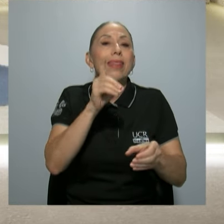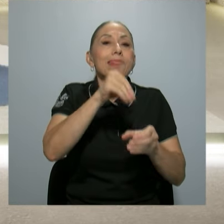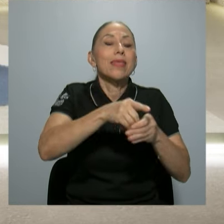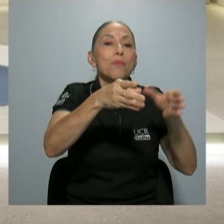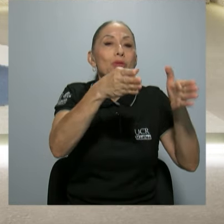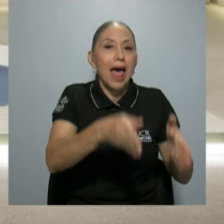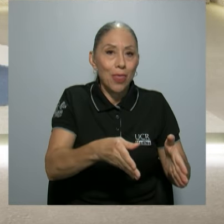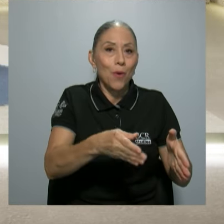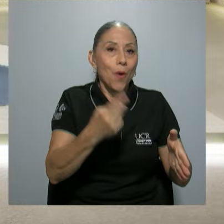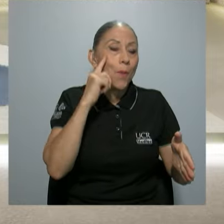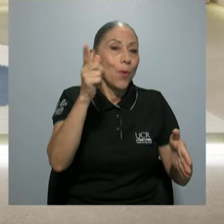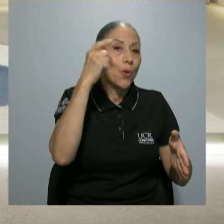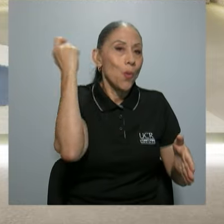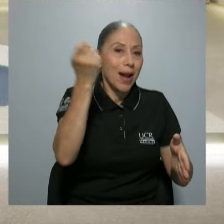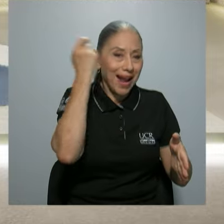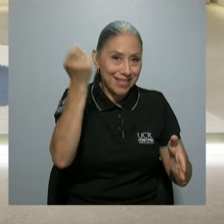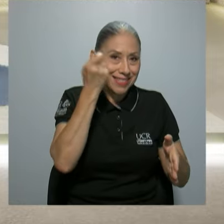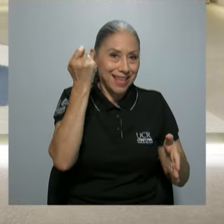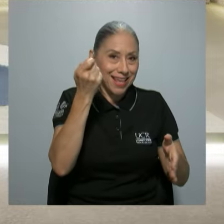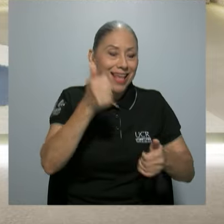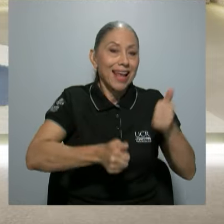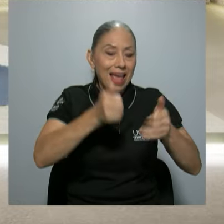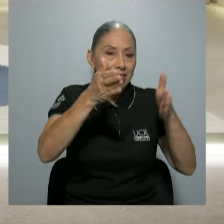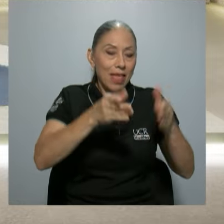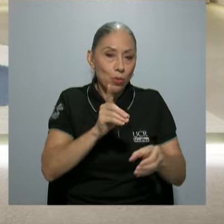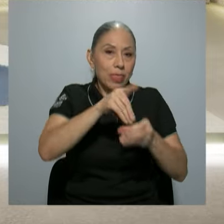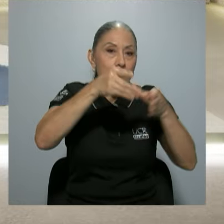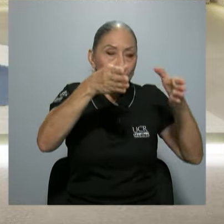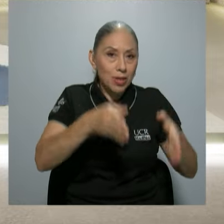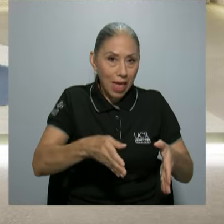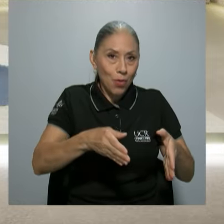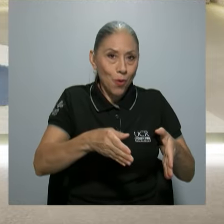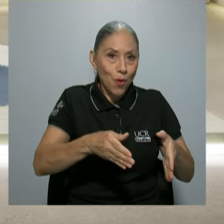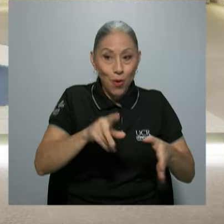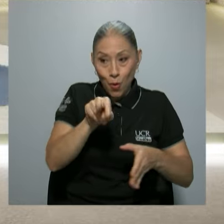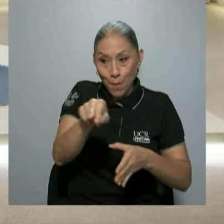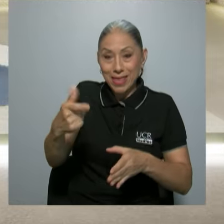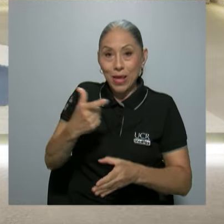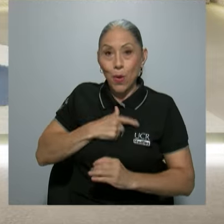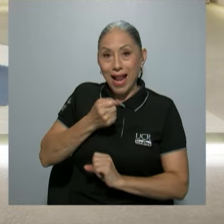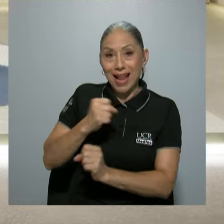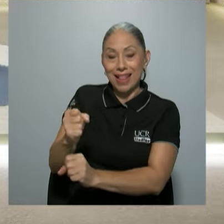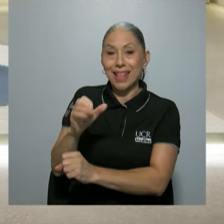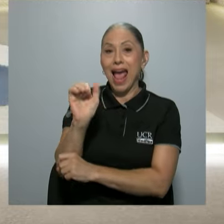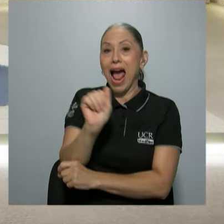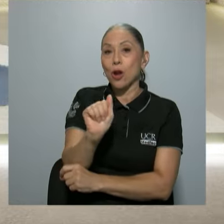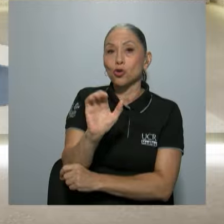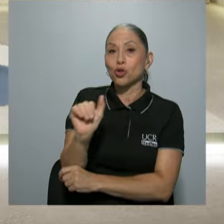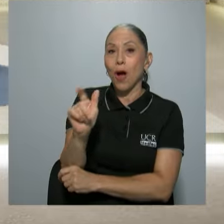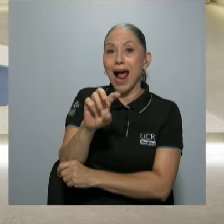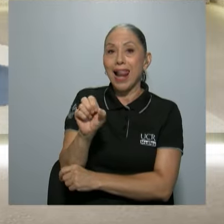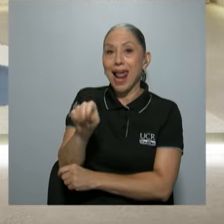alcalde, candidato a diputado por Guanacaste, compañero alcalde Alonso Alán, es uno de los alcaldes